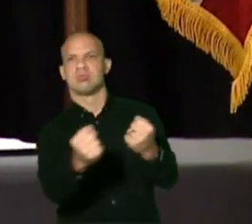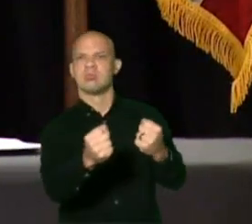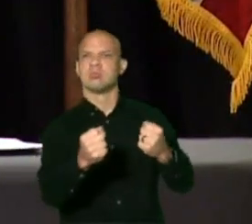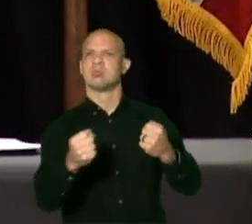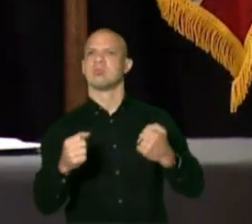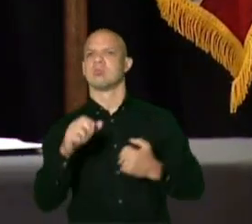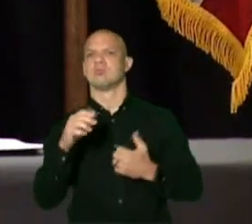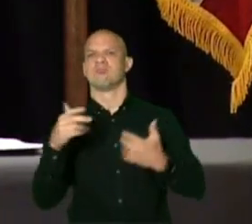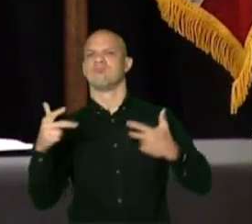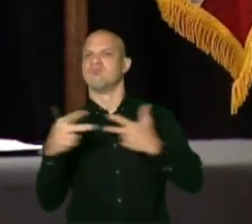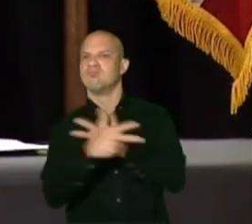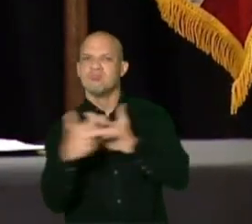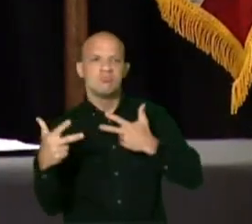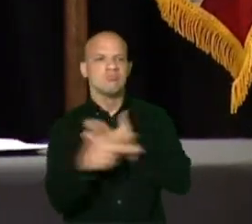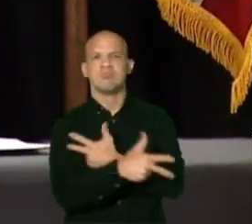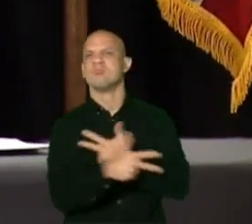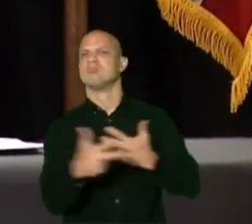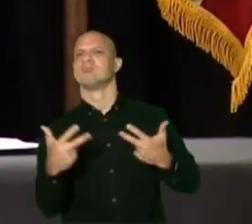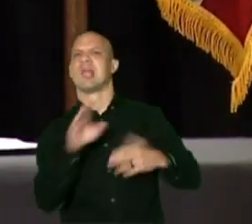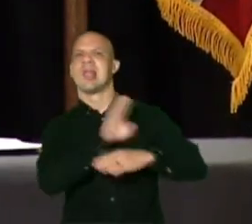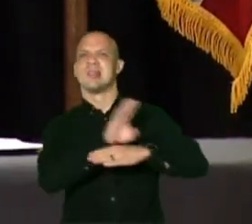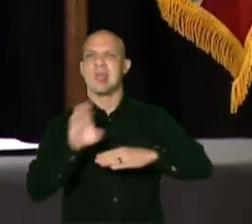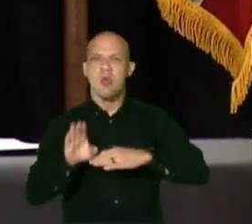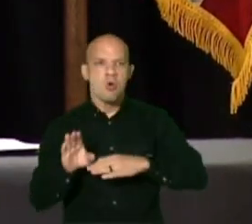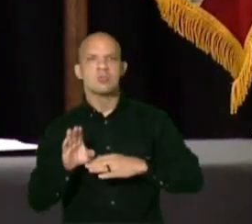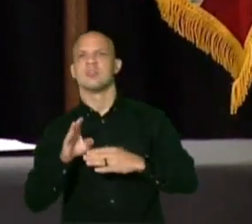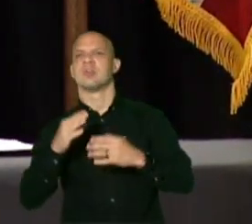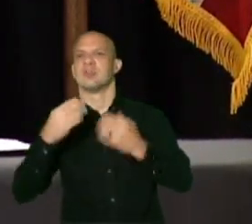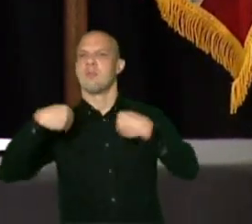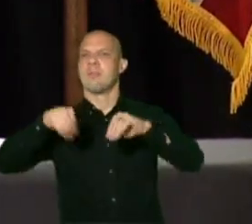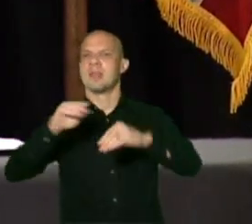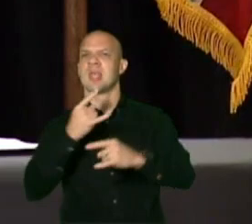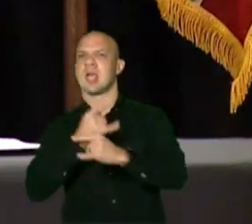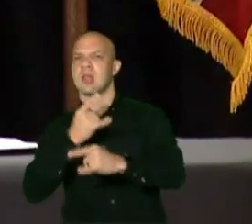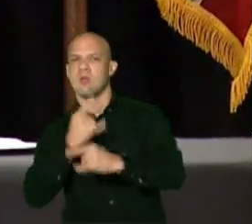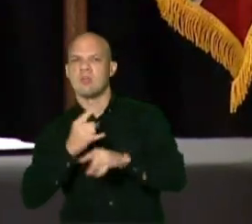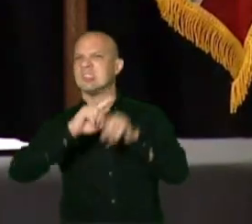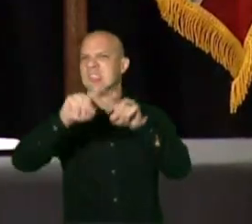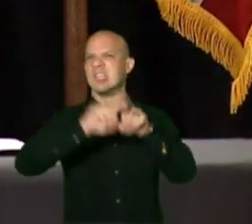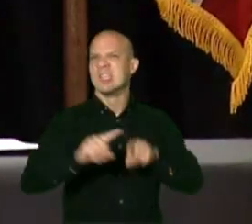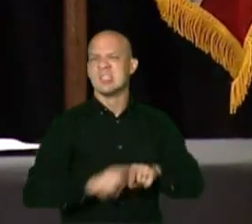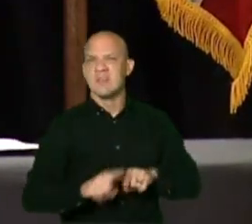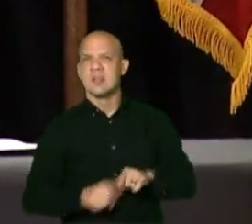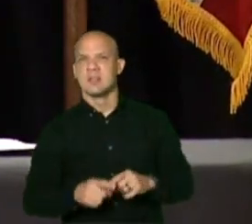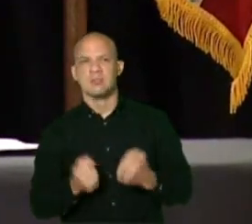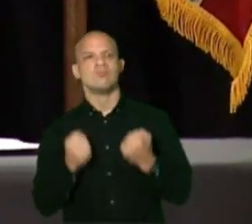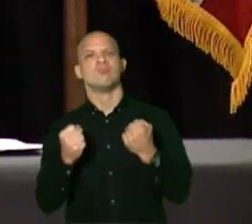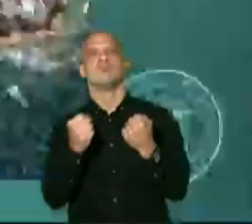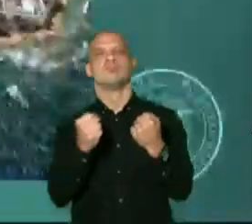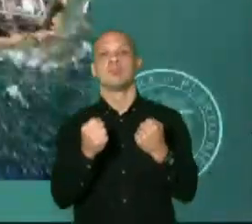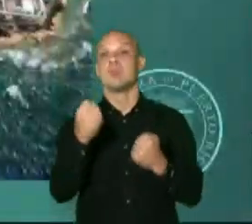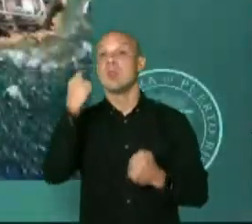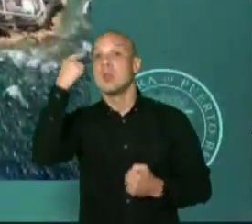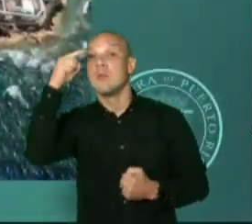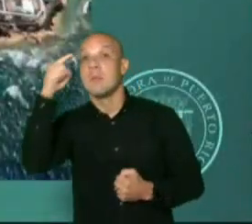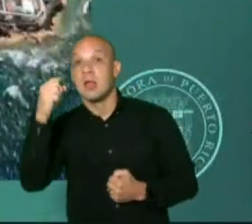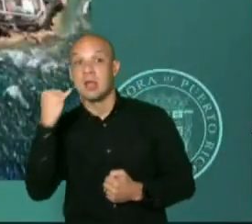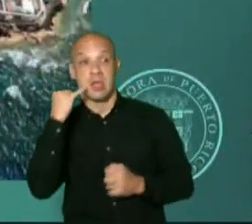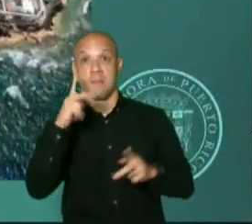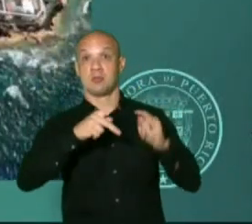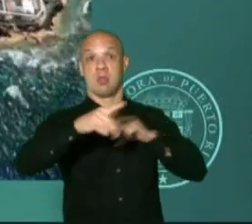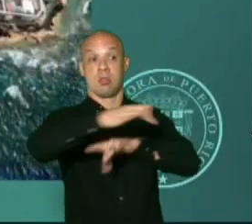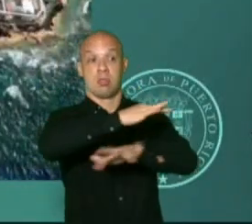avenidas principales y negocios dedicados al expendio de bebidas alcohólicas, con el fin de concienciar e intervenir si